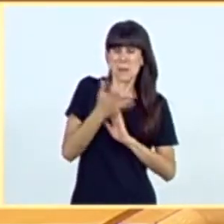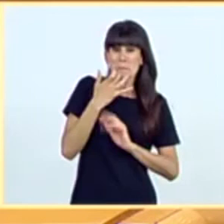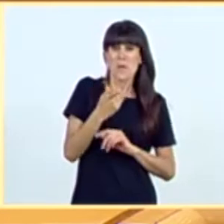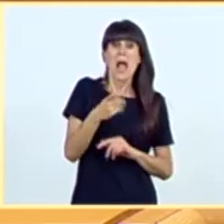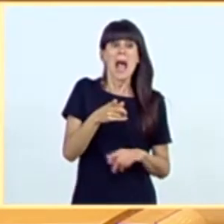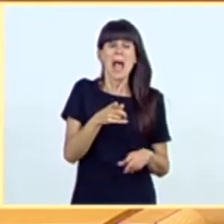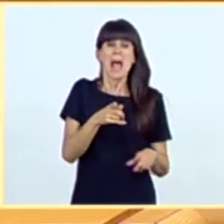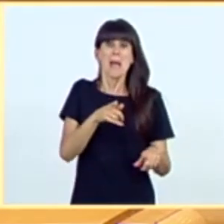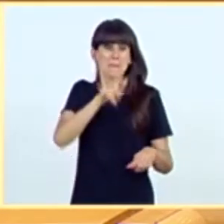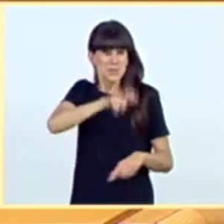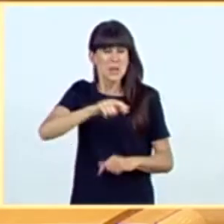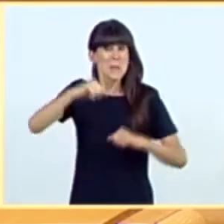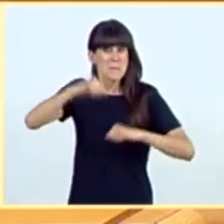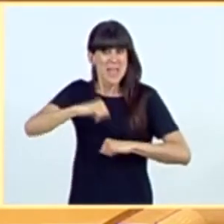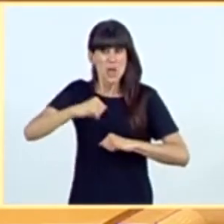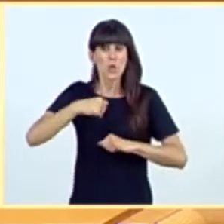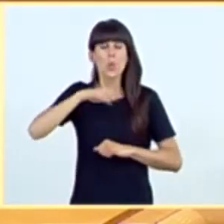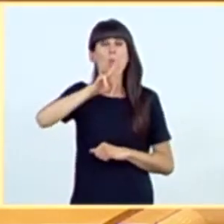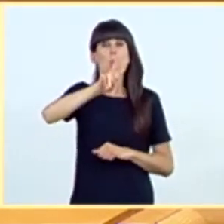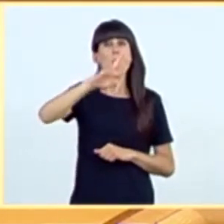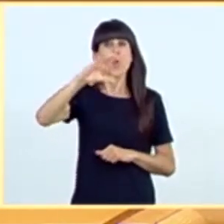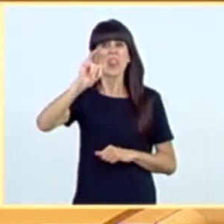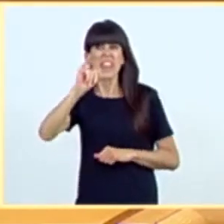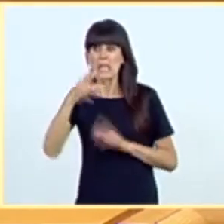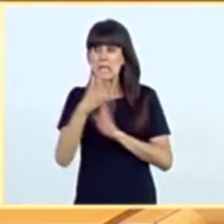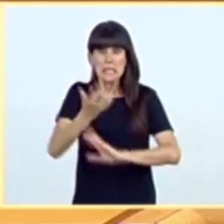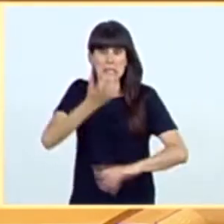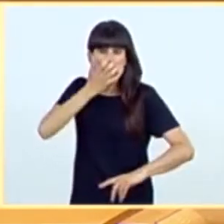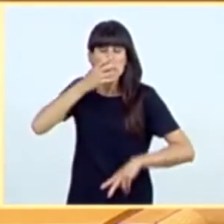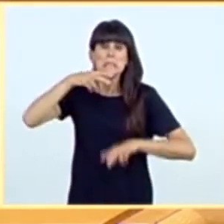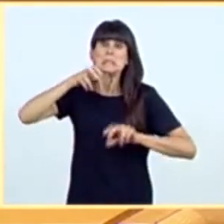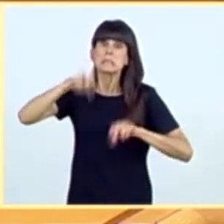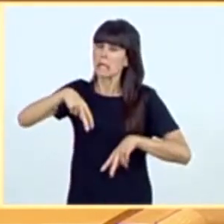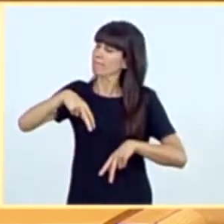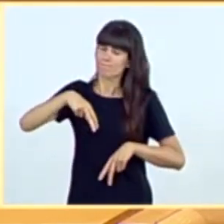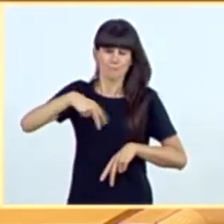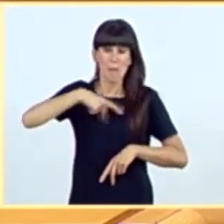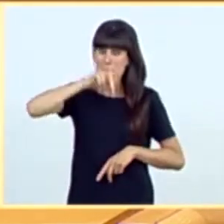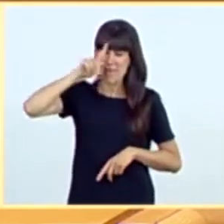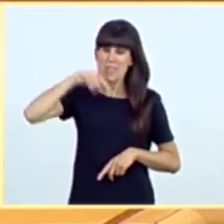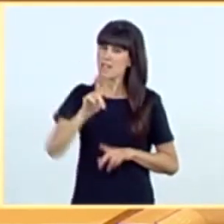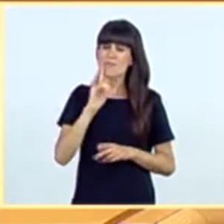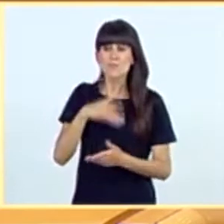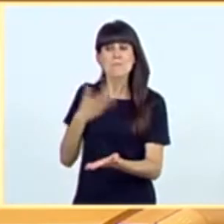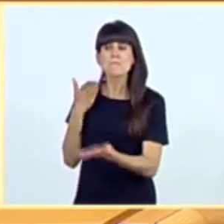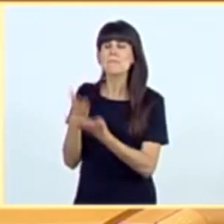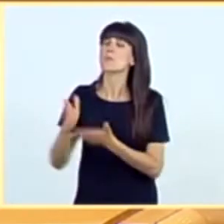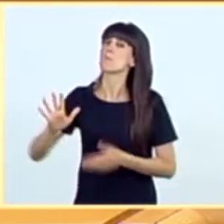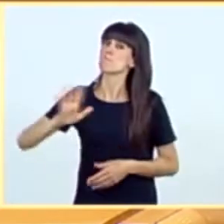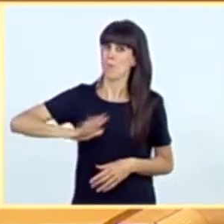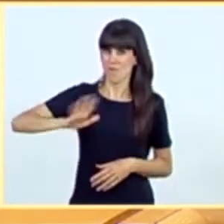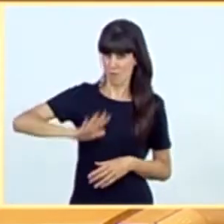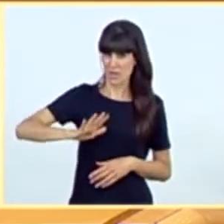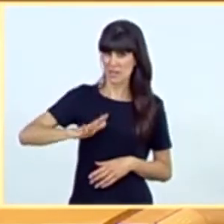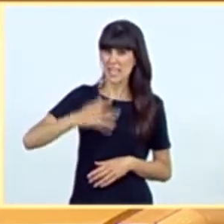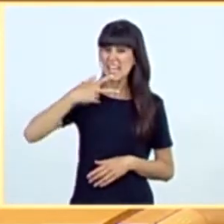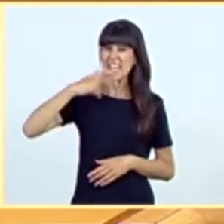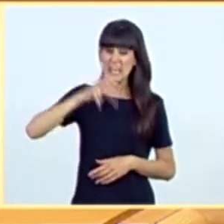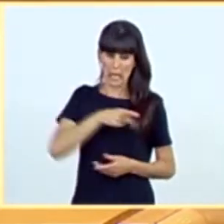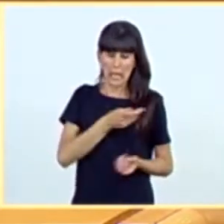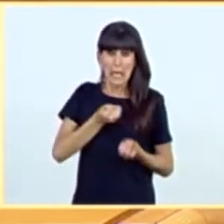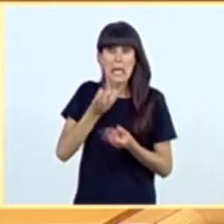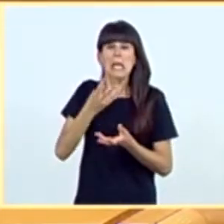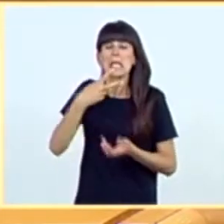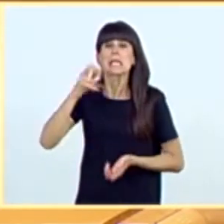un respirador. Nunca más puede pasar eso en Madrid. Que no vuelva a ocurrir. Se lo pedimos, por favor. ¿Sabe de quién son estas